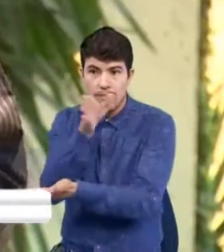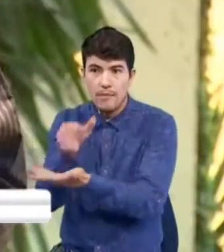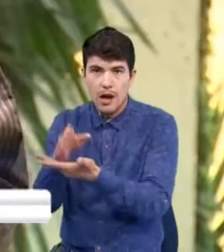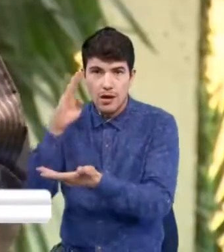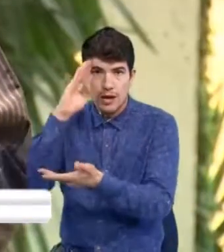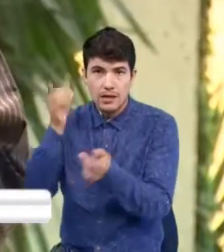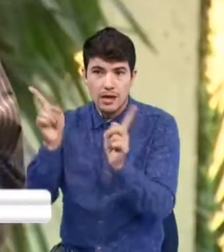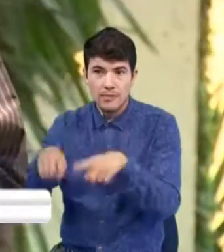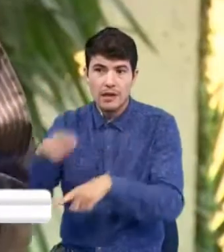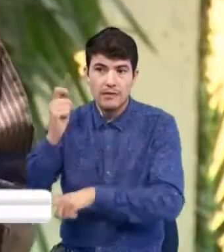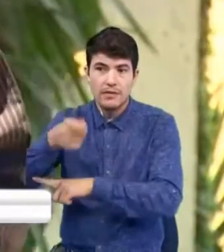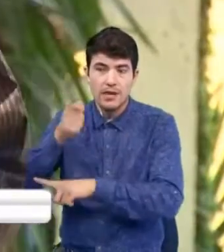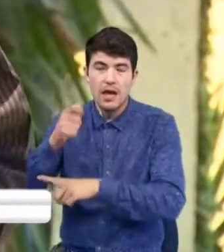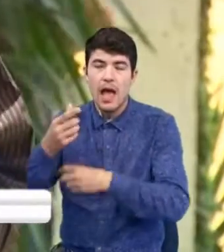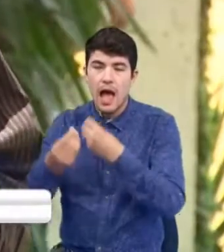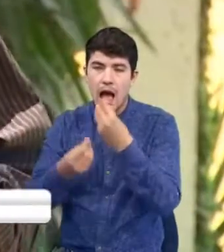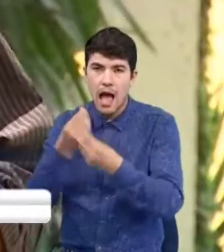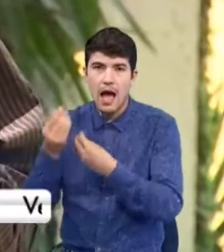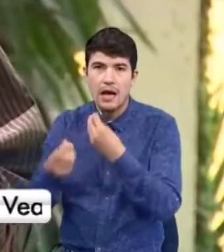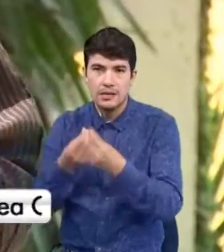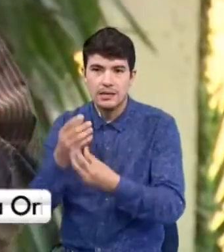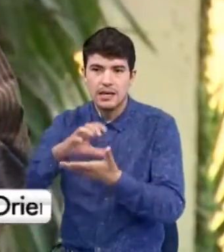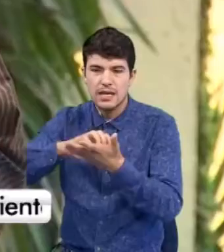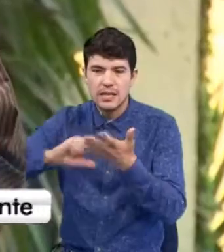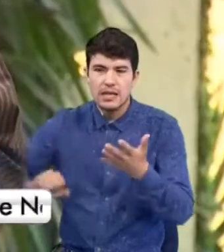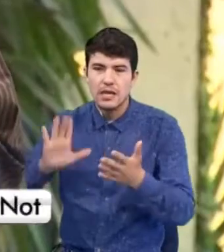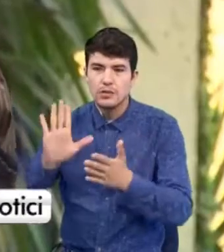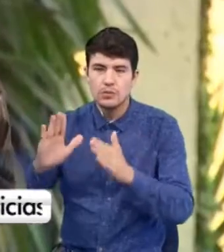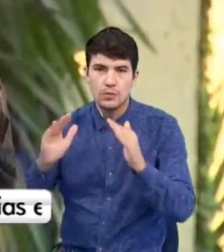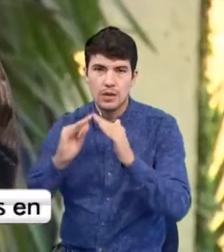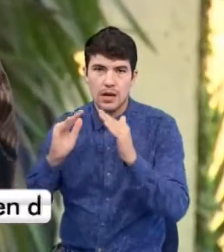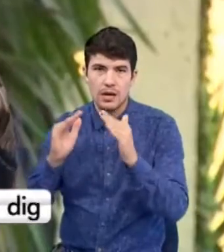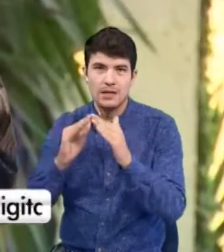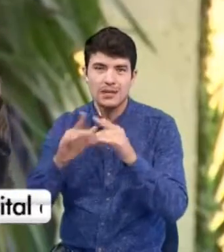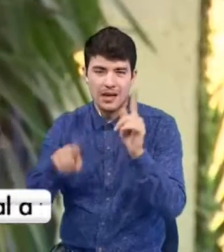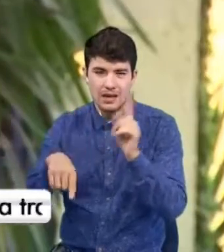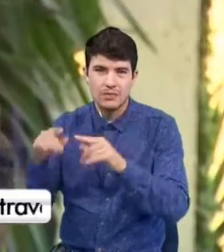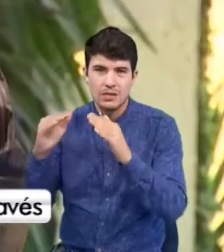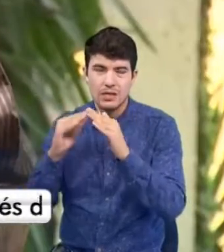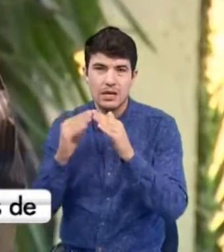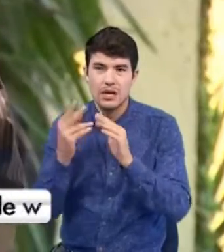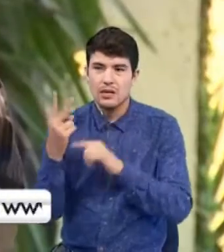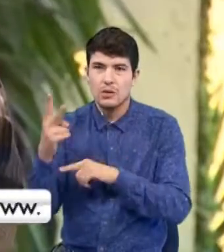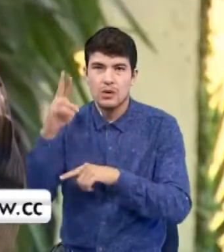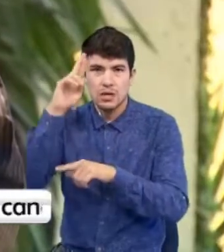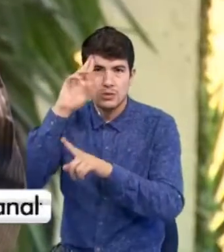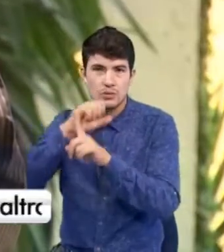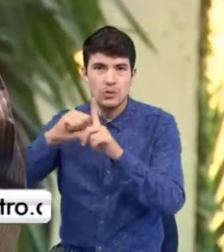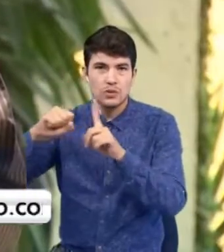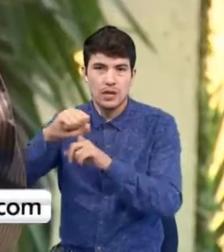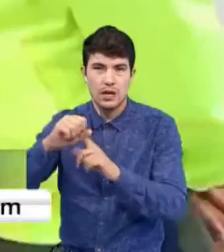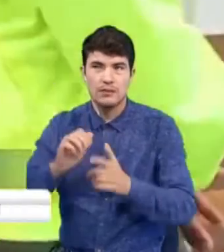y la fiscalía, que hicieron pues estas extinciones sobre viviendas y dos razones sociales.